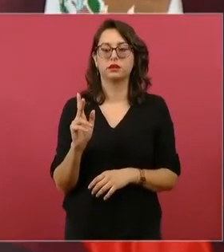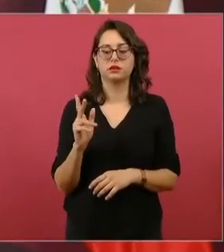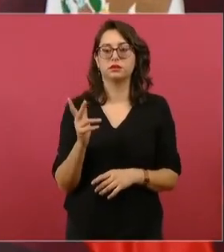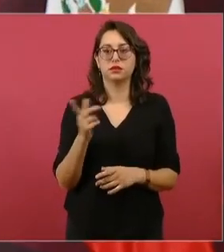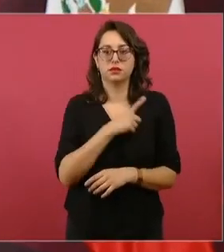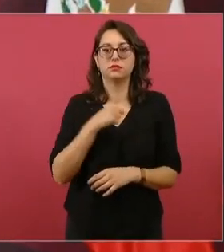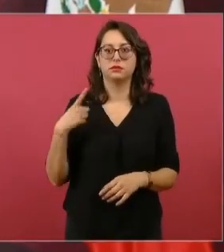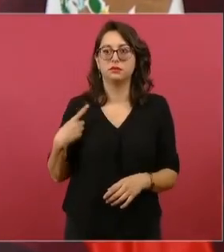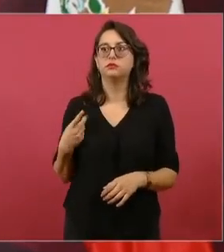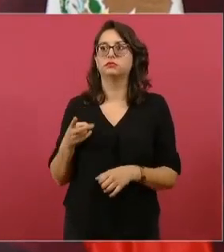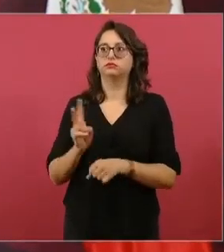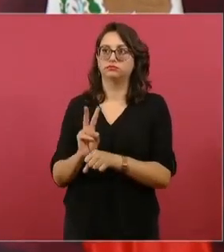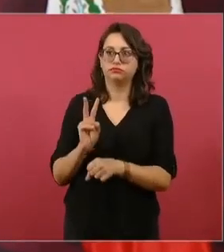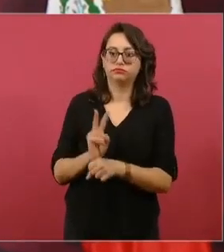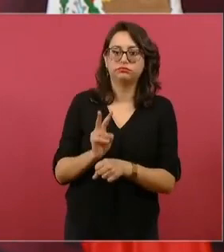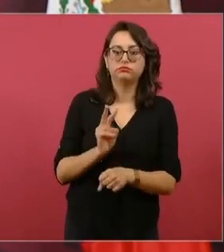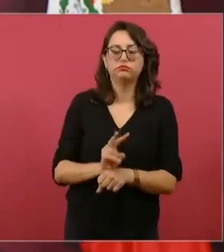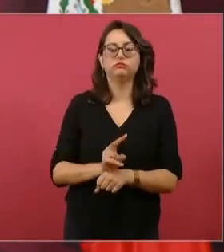estando pendientes,